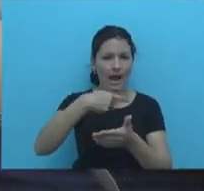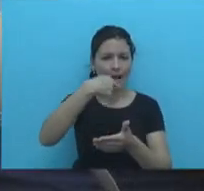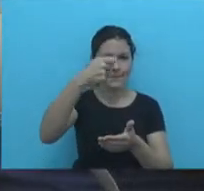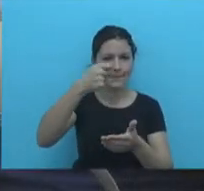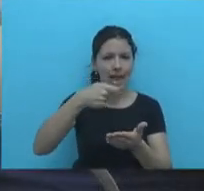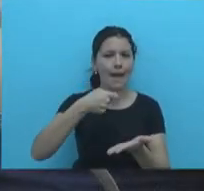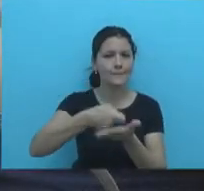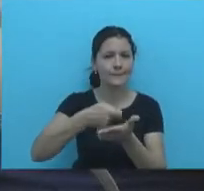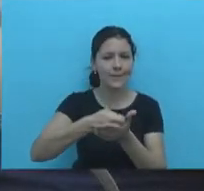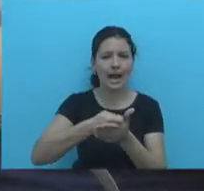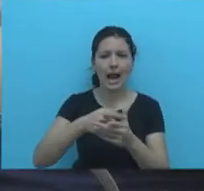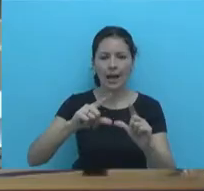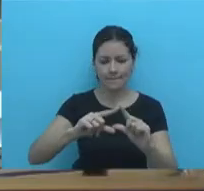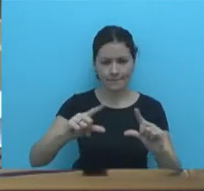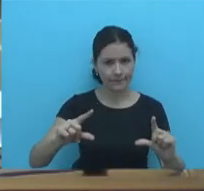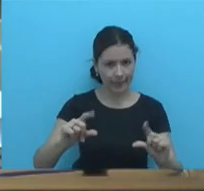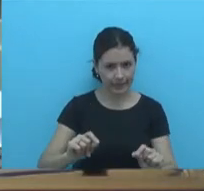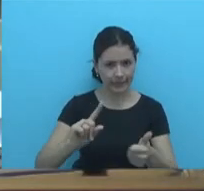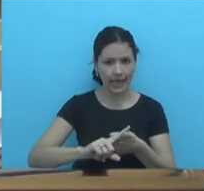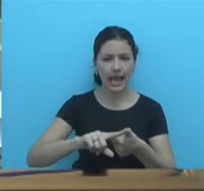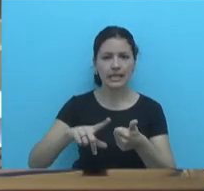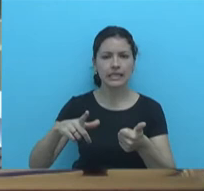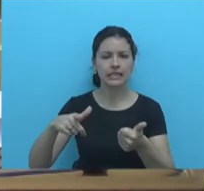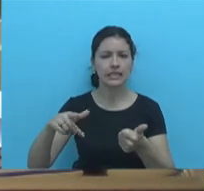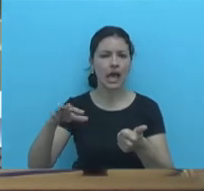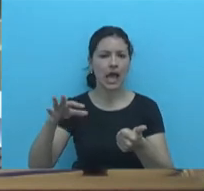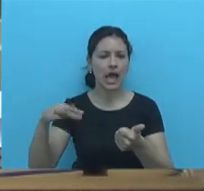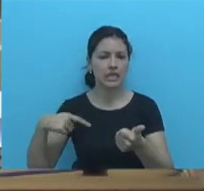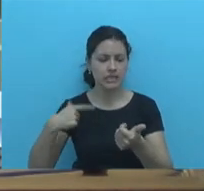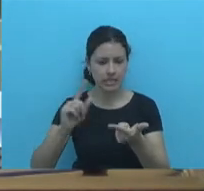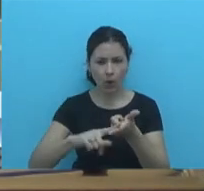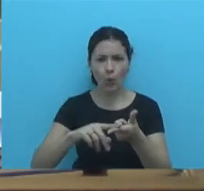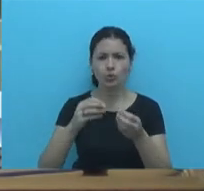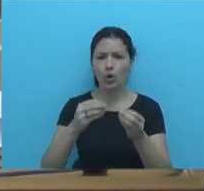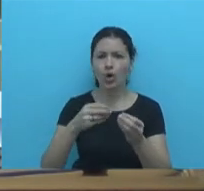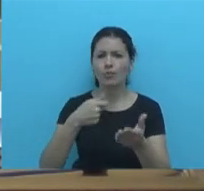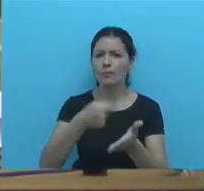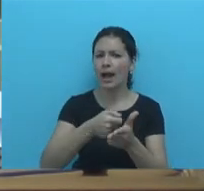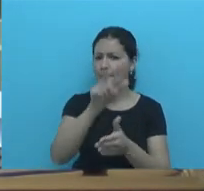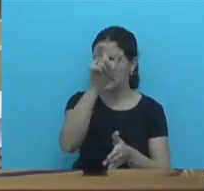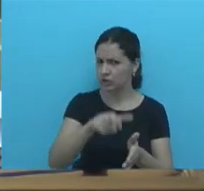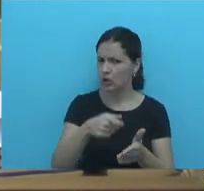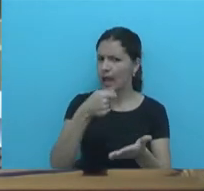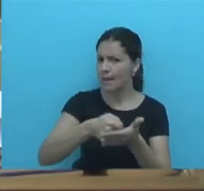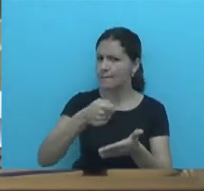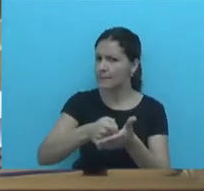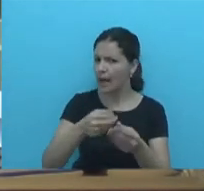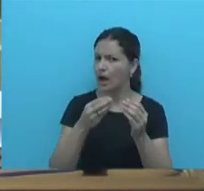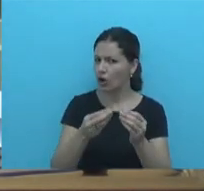llega a pasar algo, ¿cómo va a ser para pagarlo si no tiene buena economía? Diputada Anita. Aparte